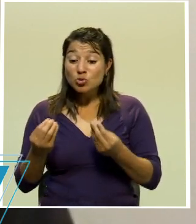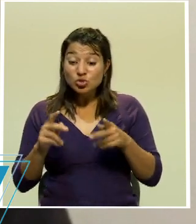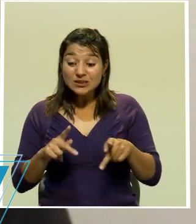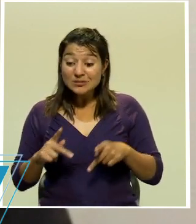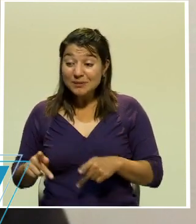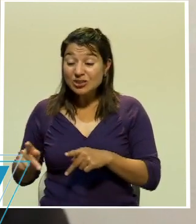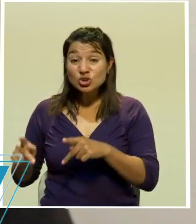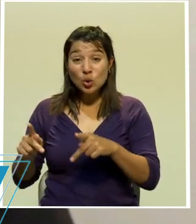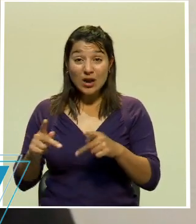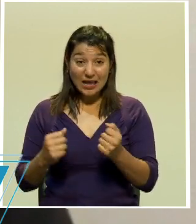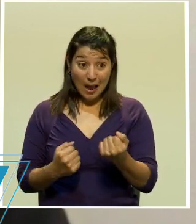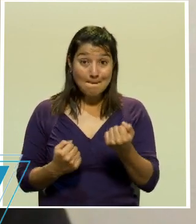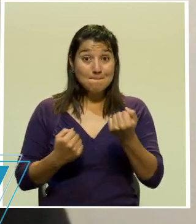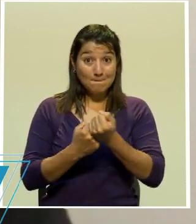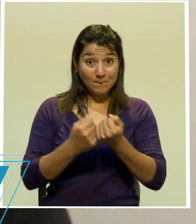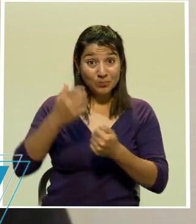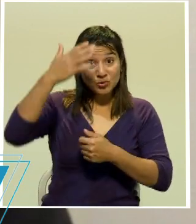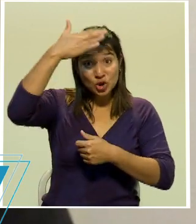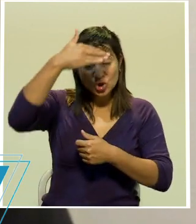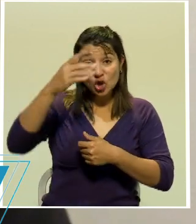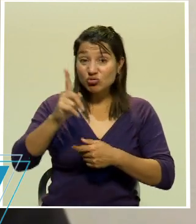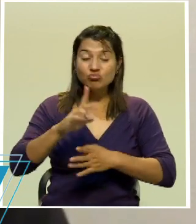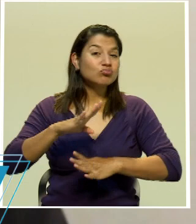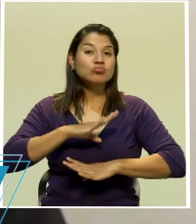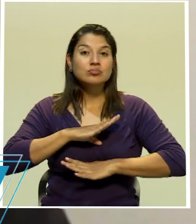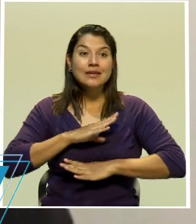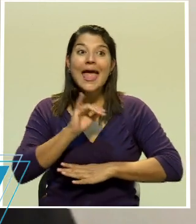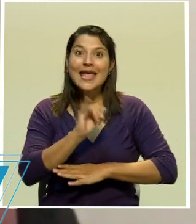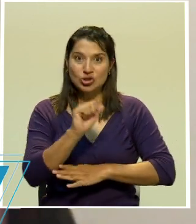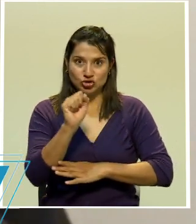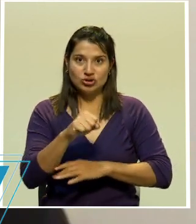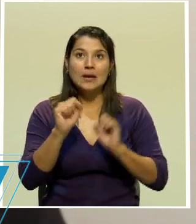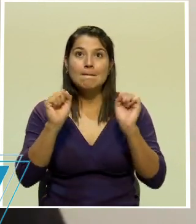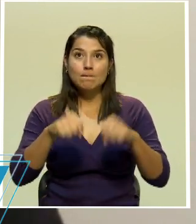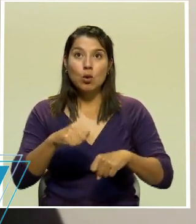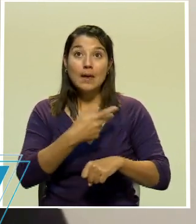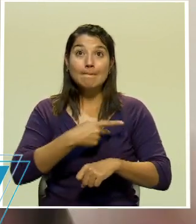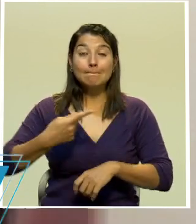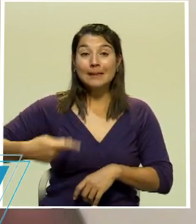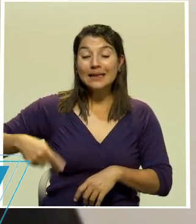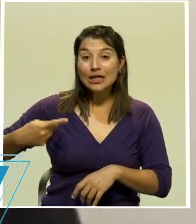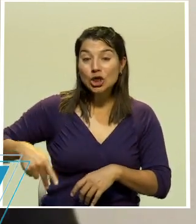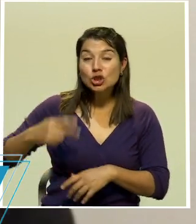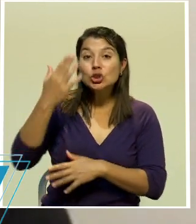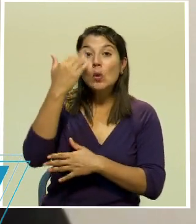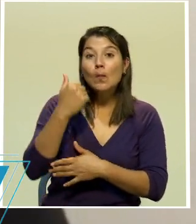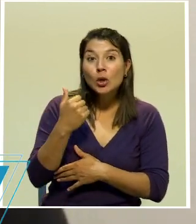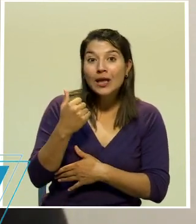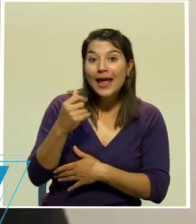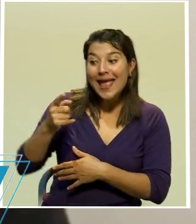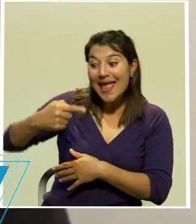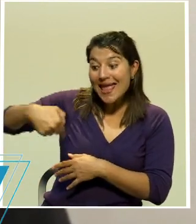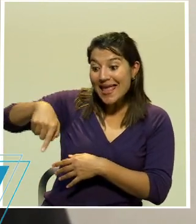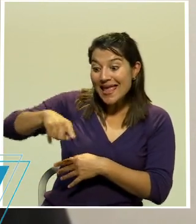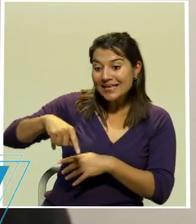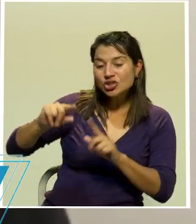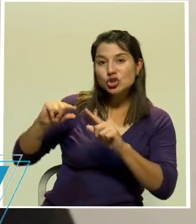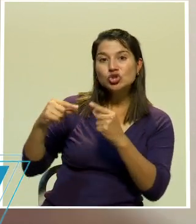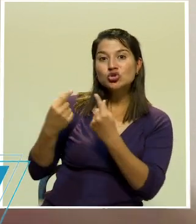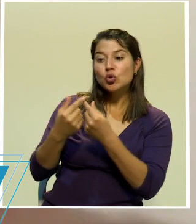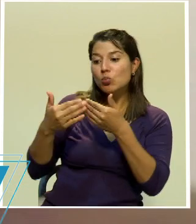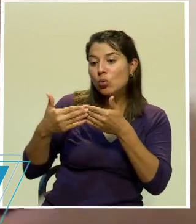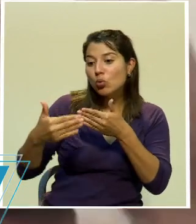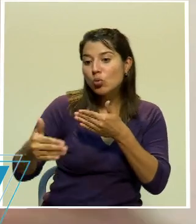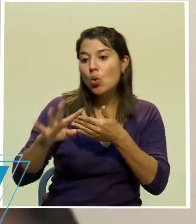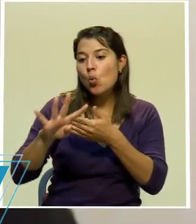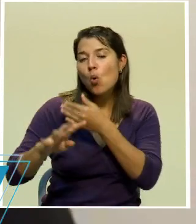más peligroso, porque además estamos hablando de que son grupos que durante los próximos 4 años van a estar en oposición y van a estar recibiendo, por